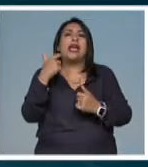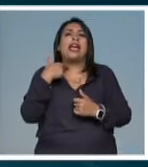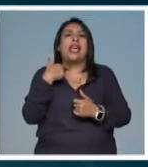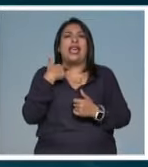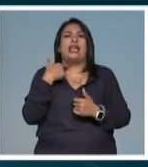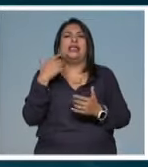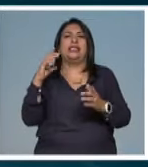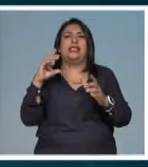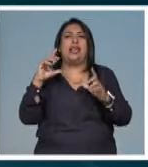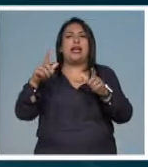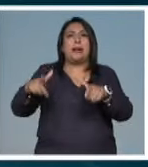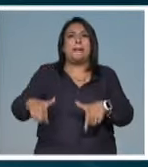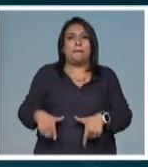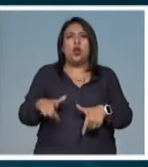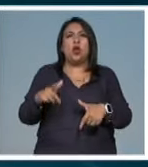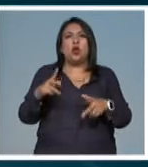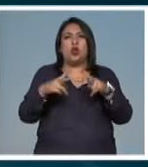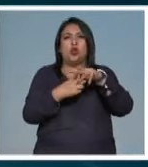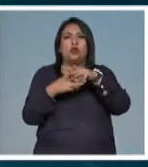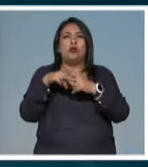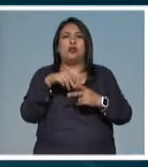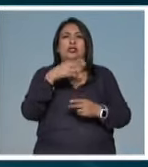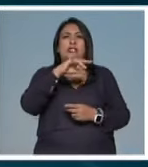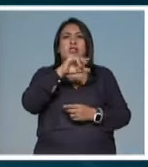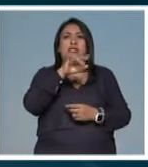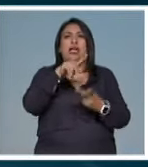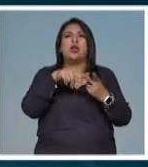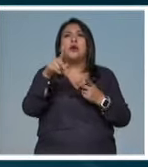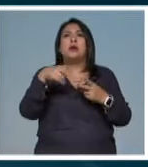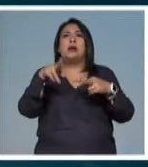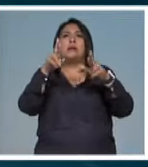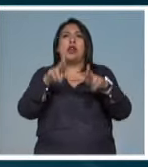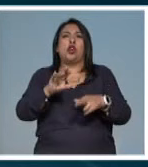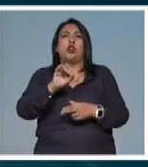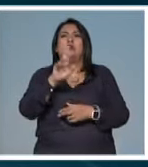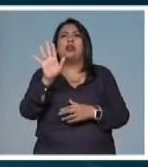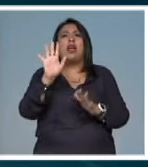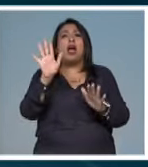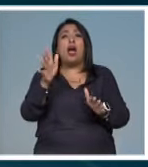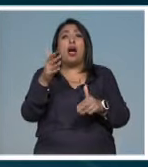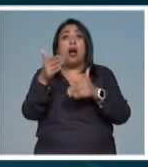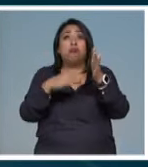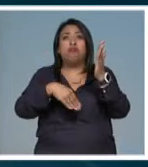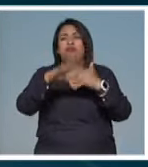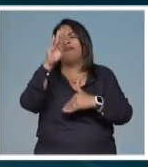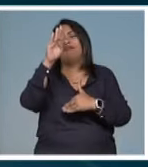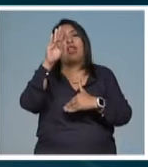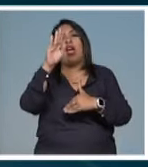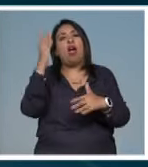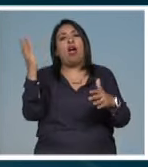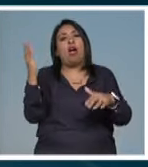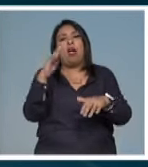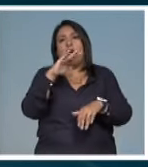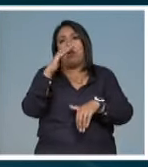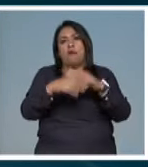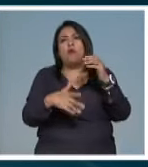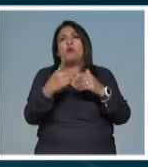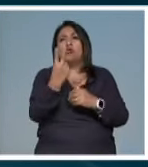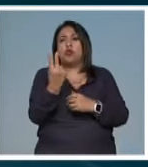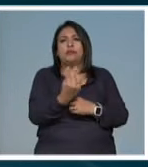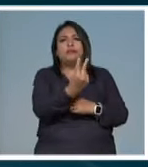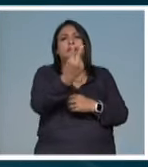lucha Jacob Van Oppen y su representante Orsini, quienes han dejado atrás sus mejores años. Ambos recorren los pueblos y